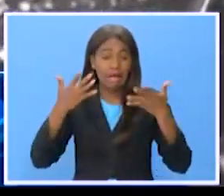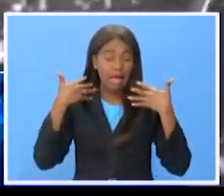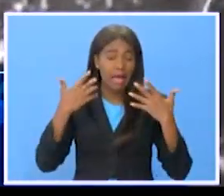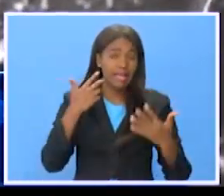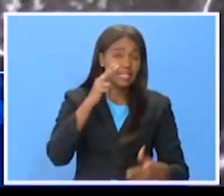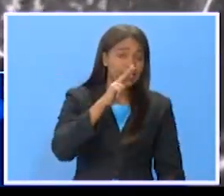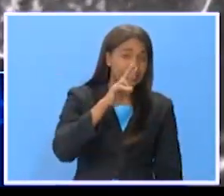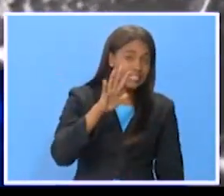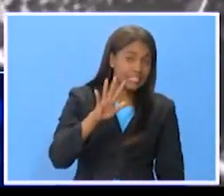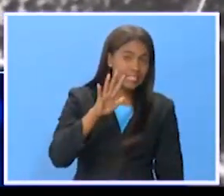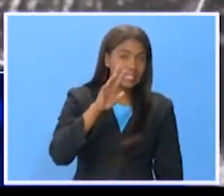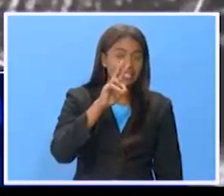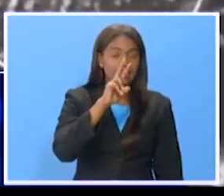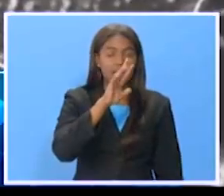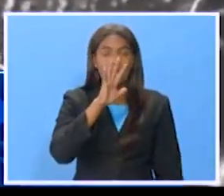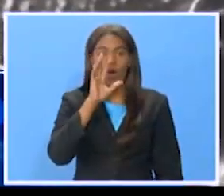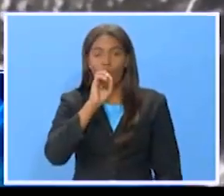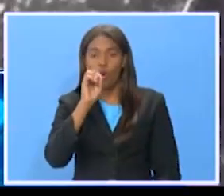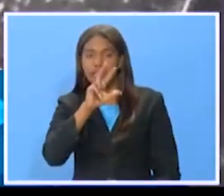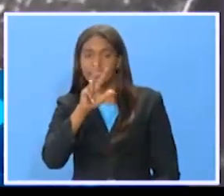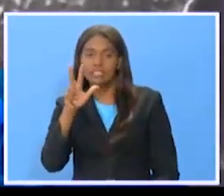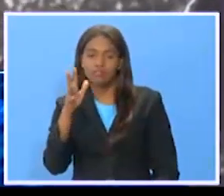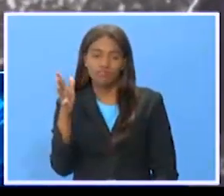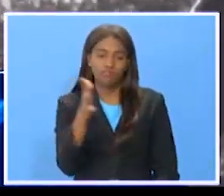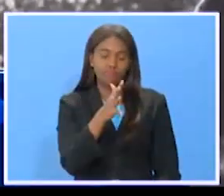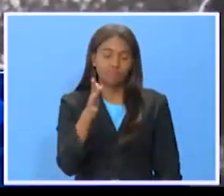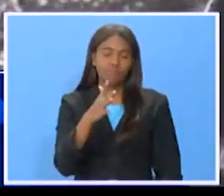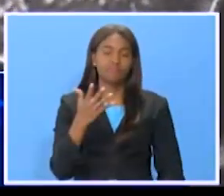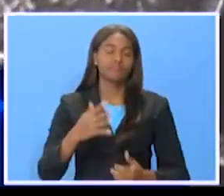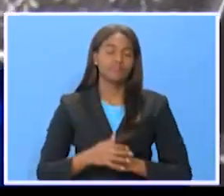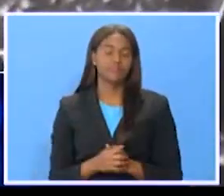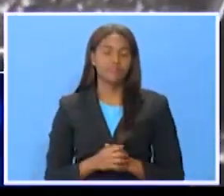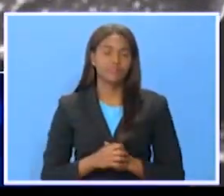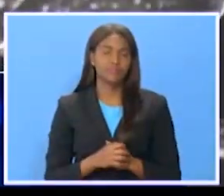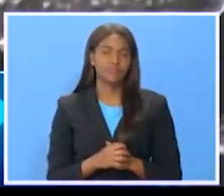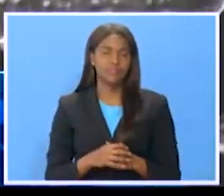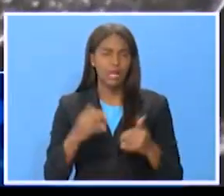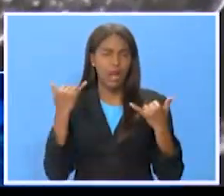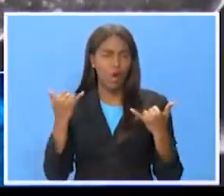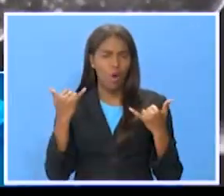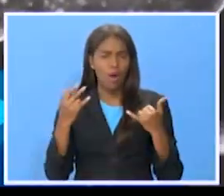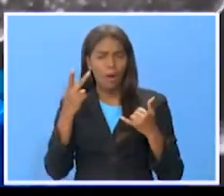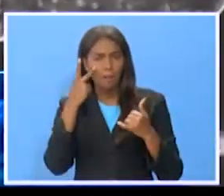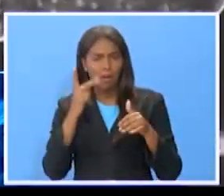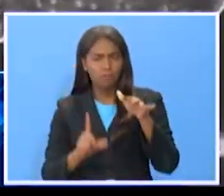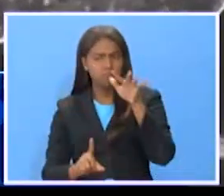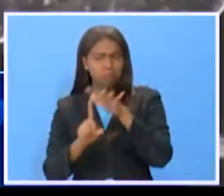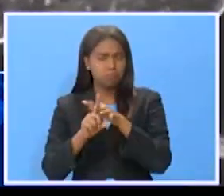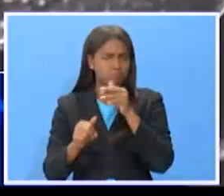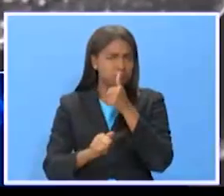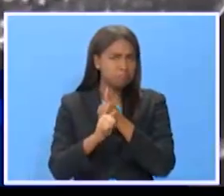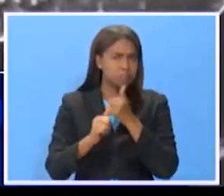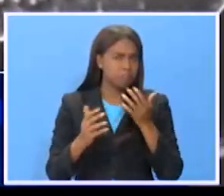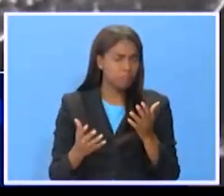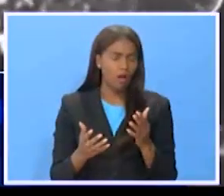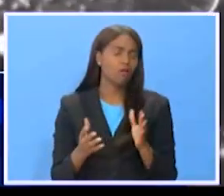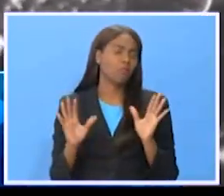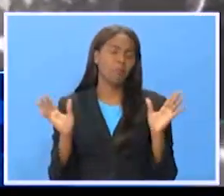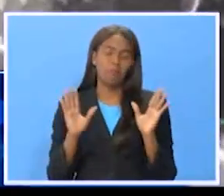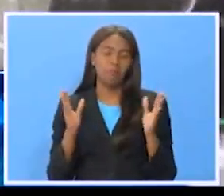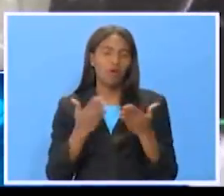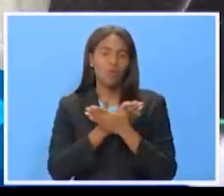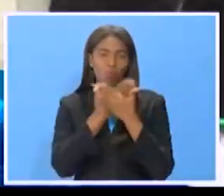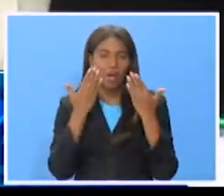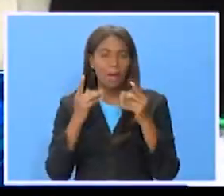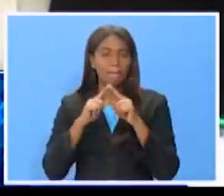33 y 35 grados Celsius aproximadamente. ¿Vigilan ustedes actualmente algún fenómeno? En la actualidad no. Pero